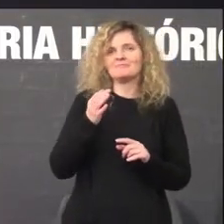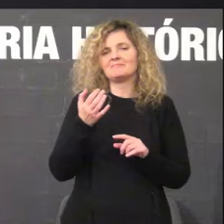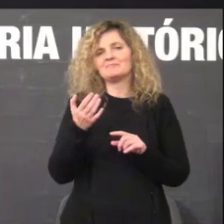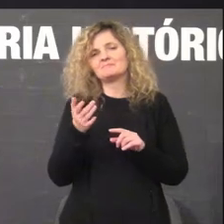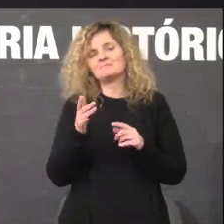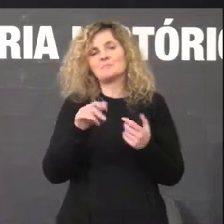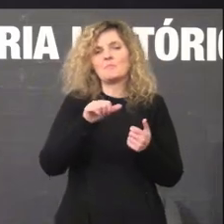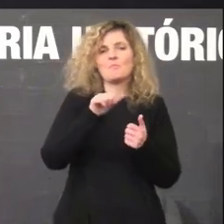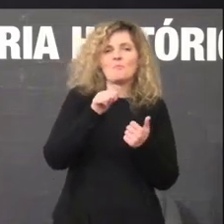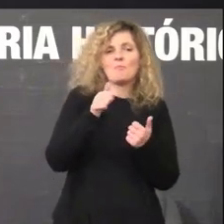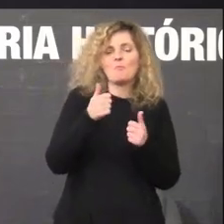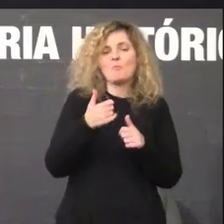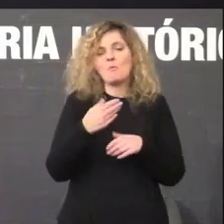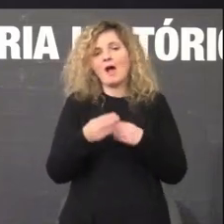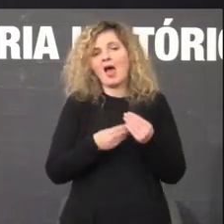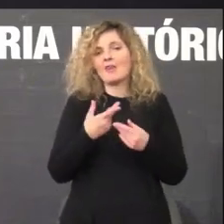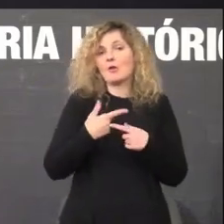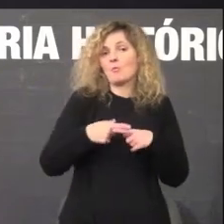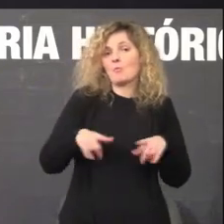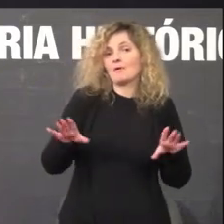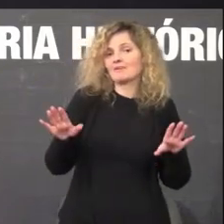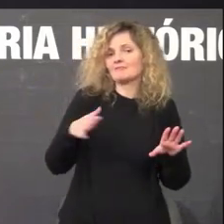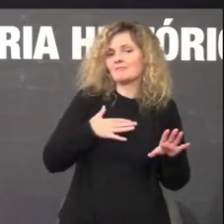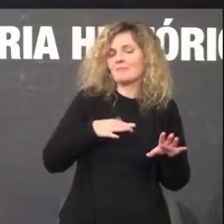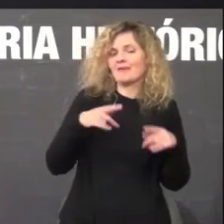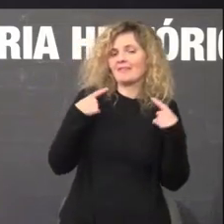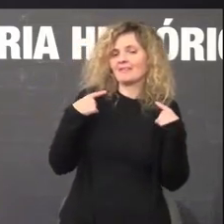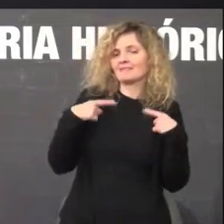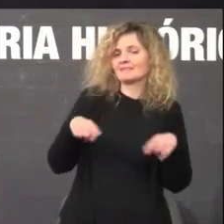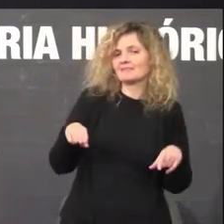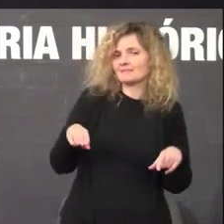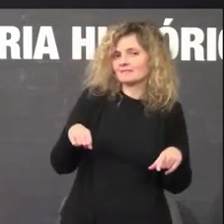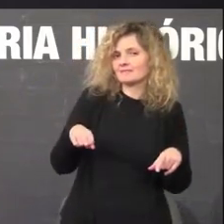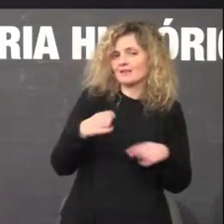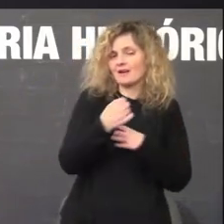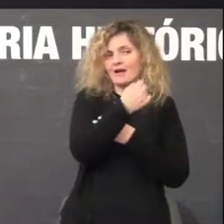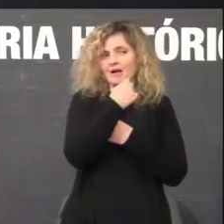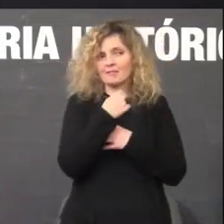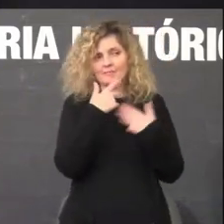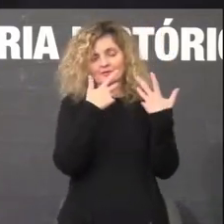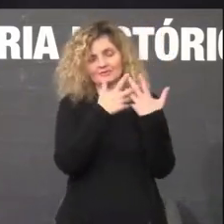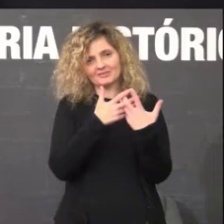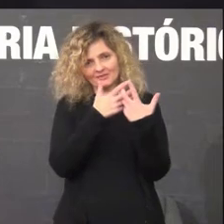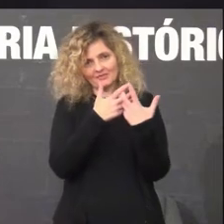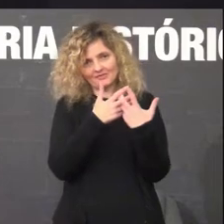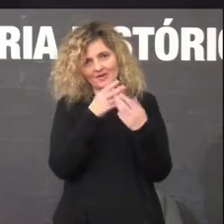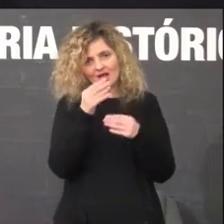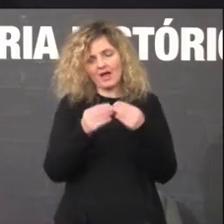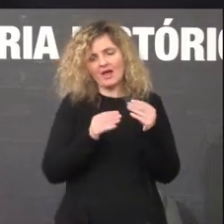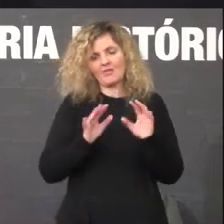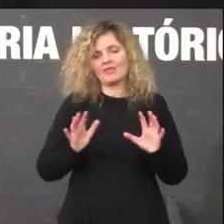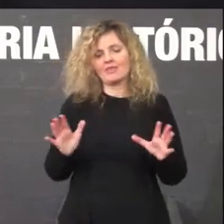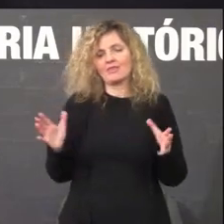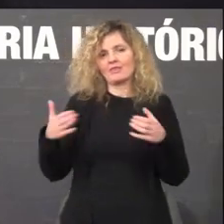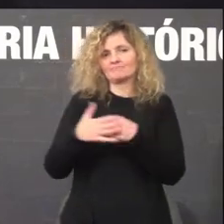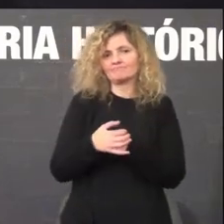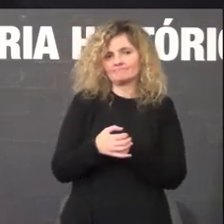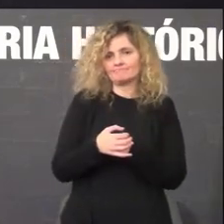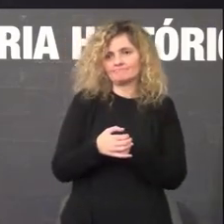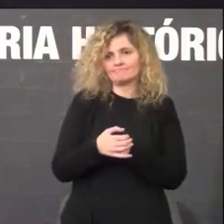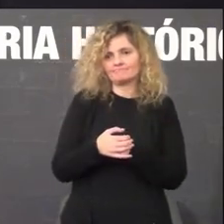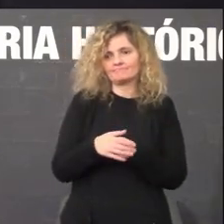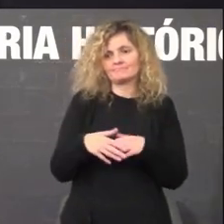o si digamos, hace cualquier cosa, puede perder el apoyo de Estados Unidos. Le hacen la envolvente y él cede.